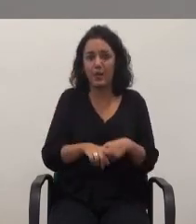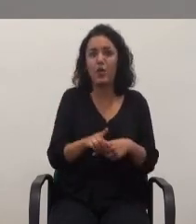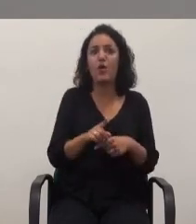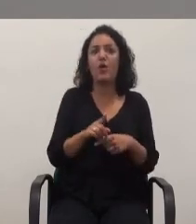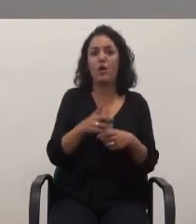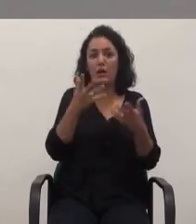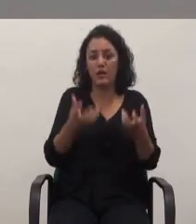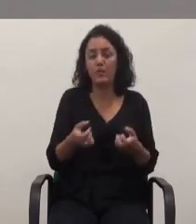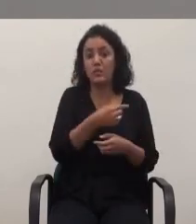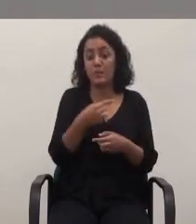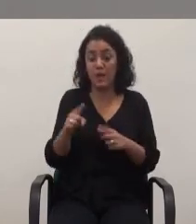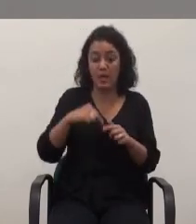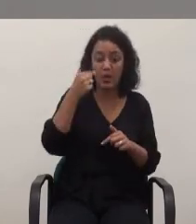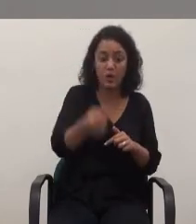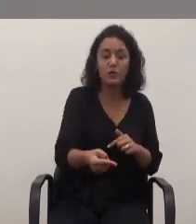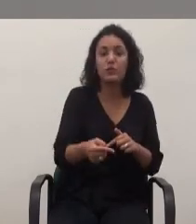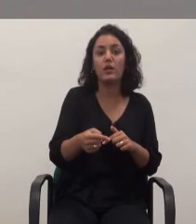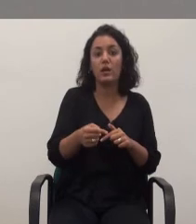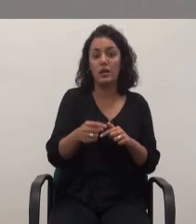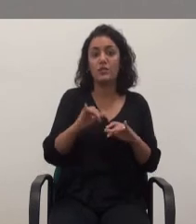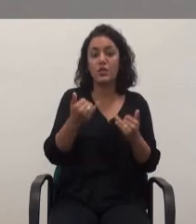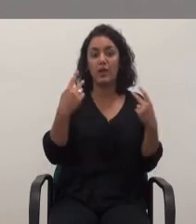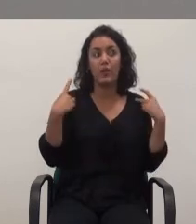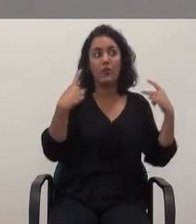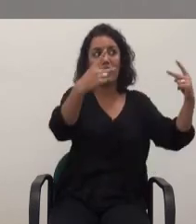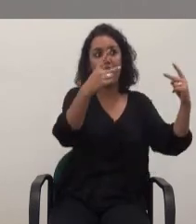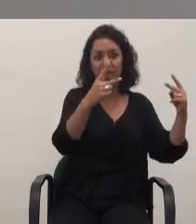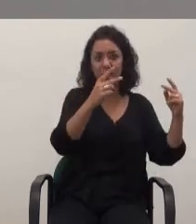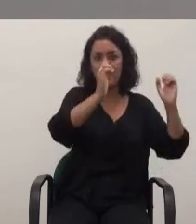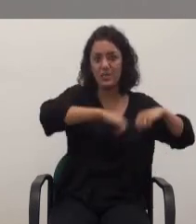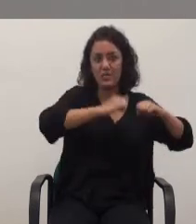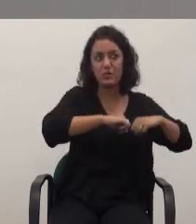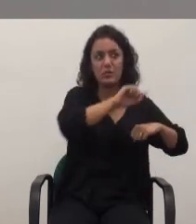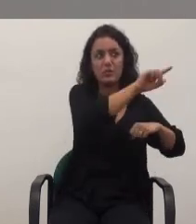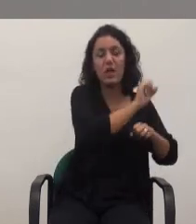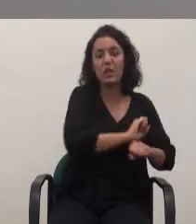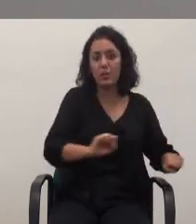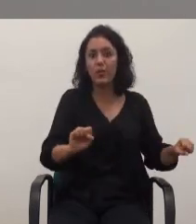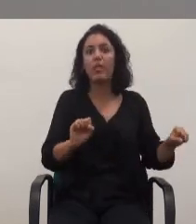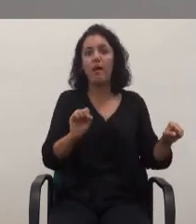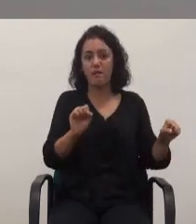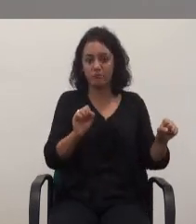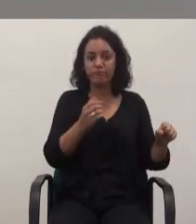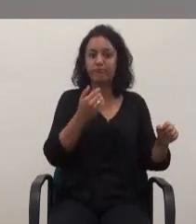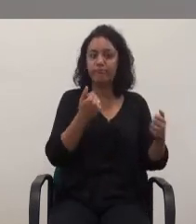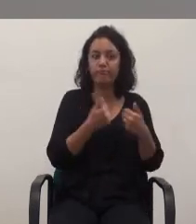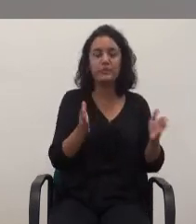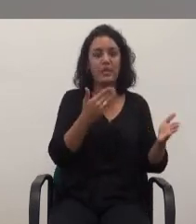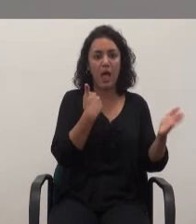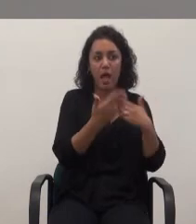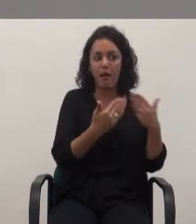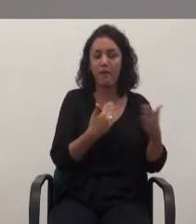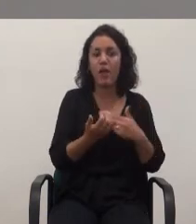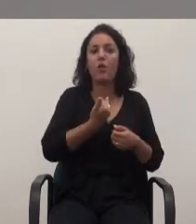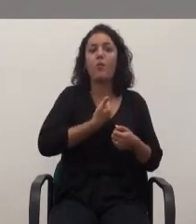de la semana que viene o de la otra, cuando estemos yendo para Paysandú, se pueda empezar a poner a funcionar. Si esto